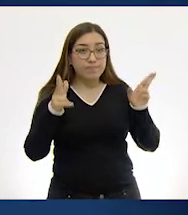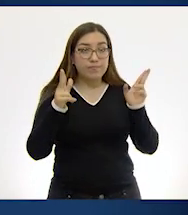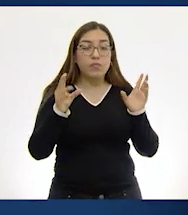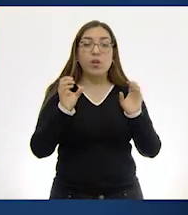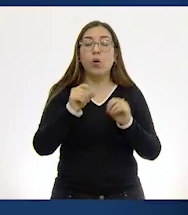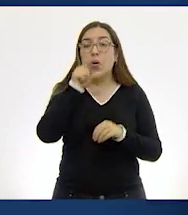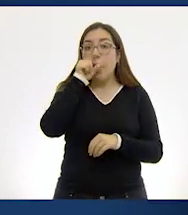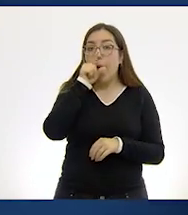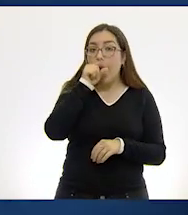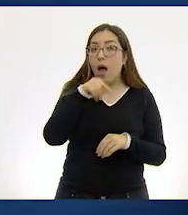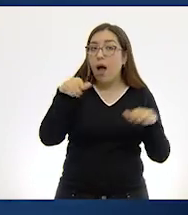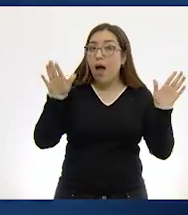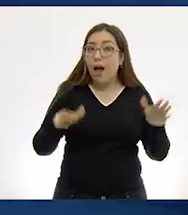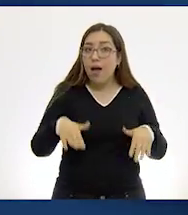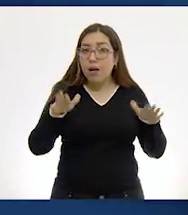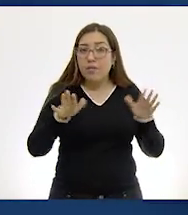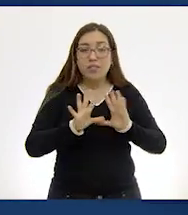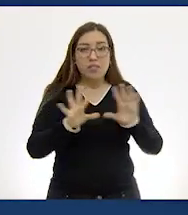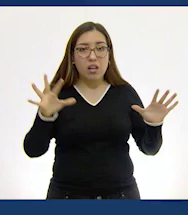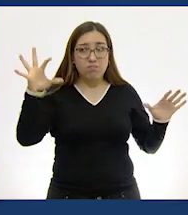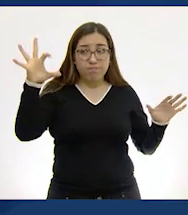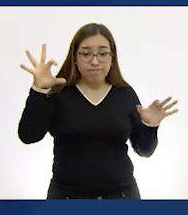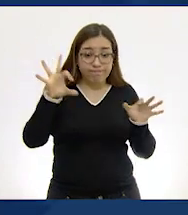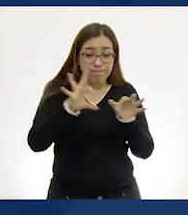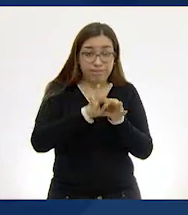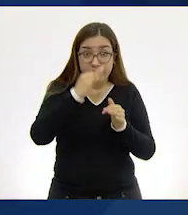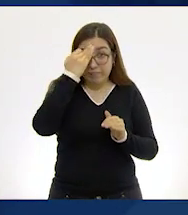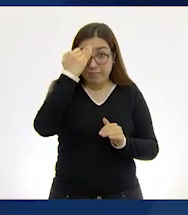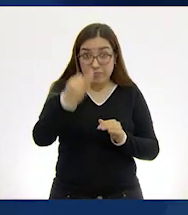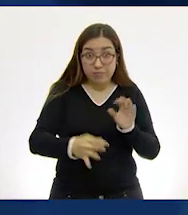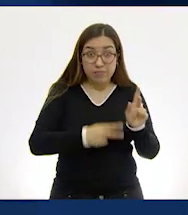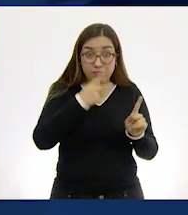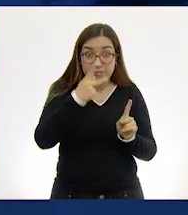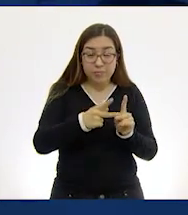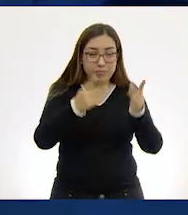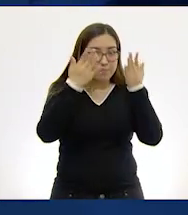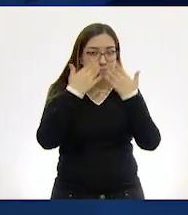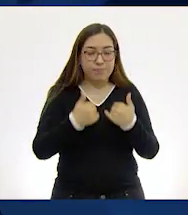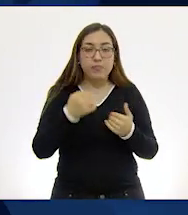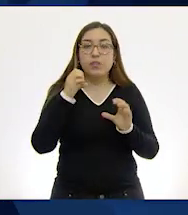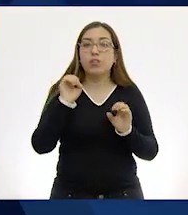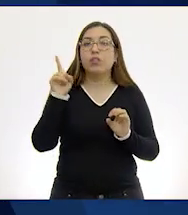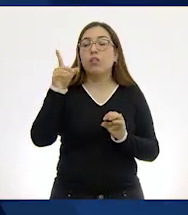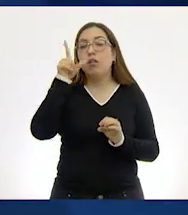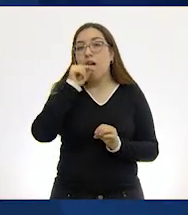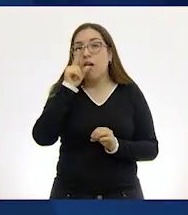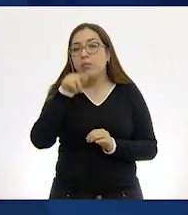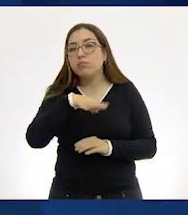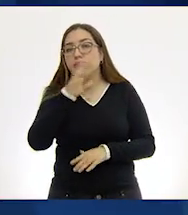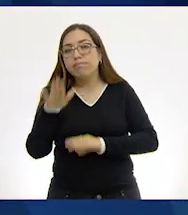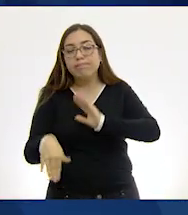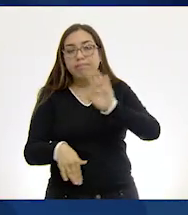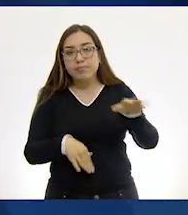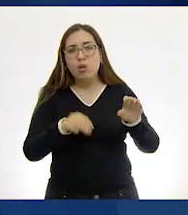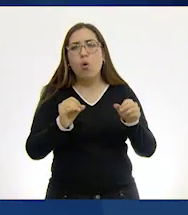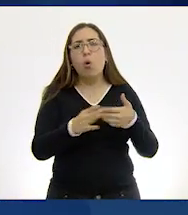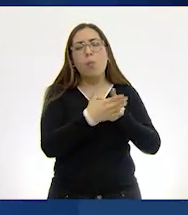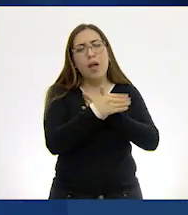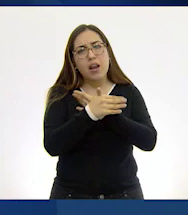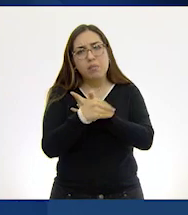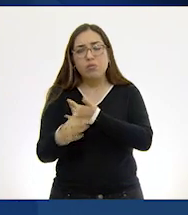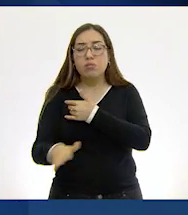aves migratorias. Ya no hay una sincronía y las aves pueden morir de hambre o las mariposas pueden morir de